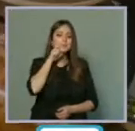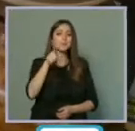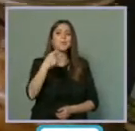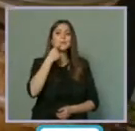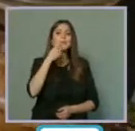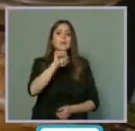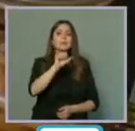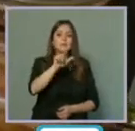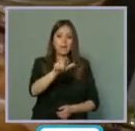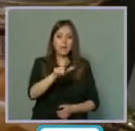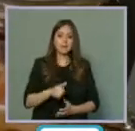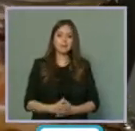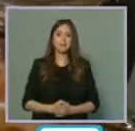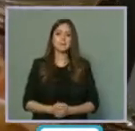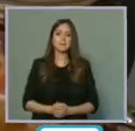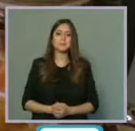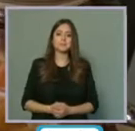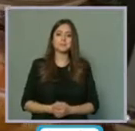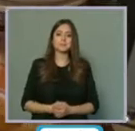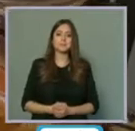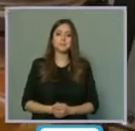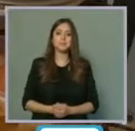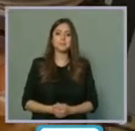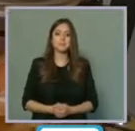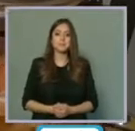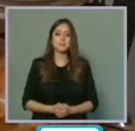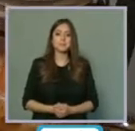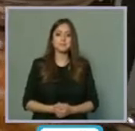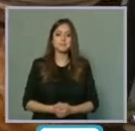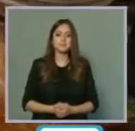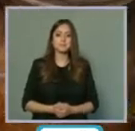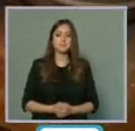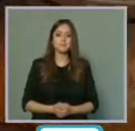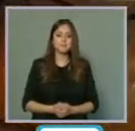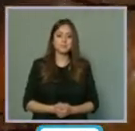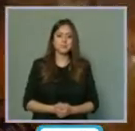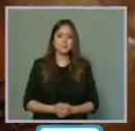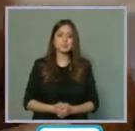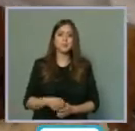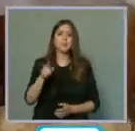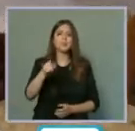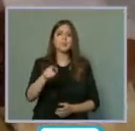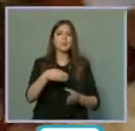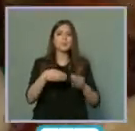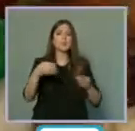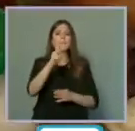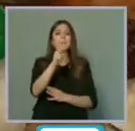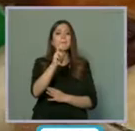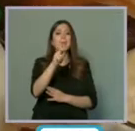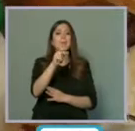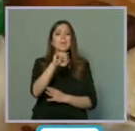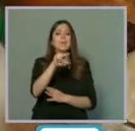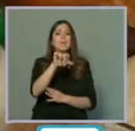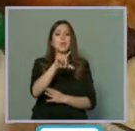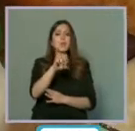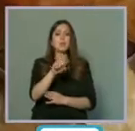Salado. Salado, en salmuera. Y pepinillos. Pepinillos, tan